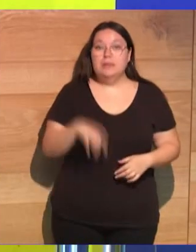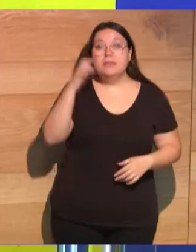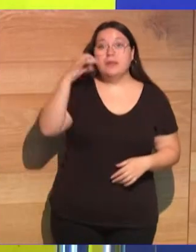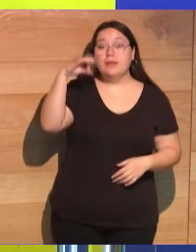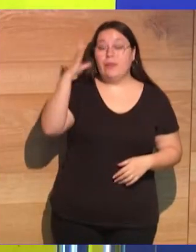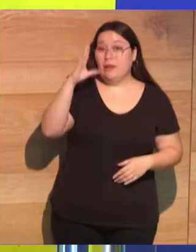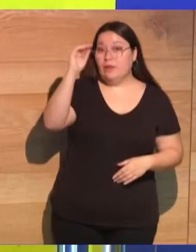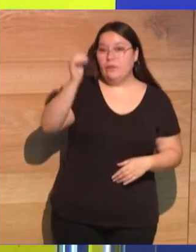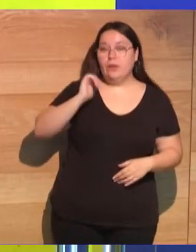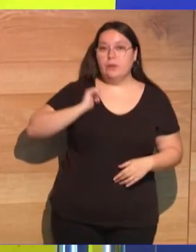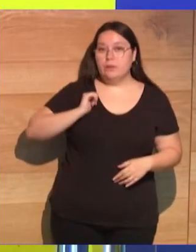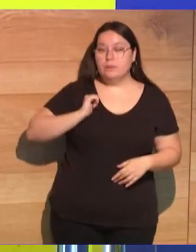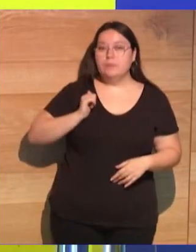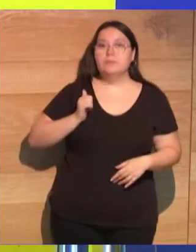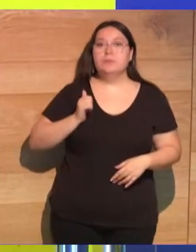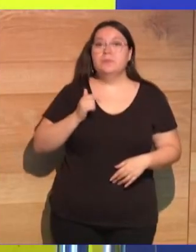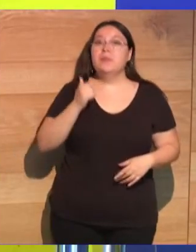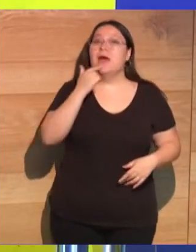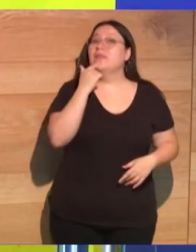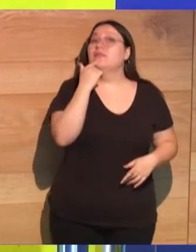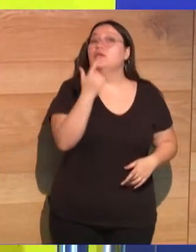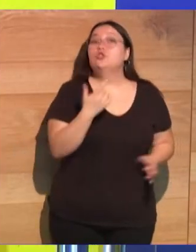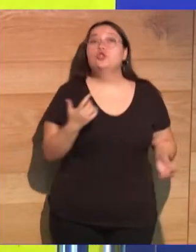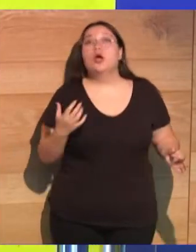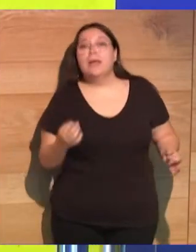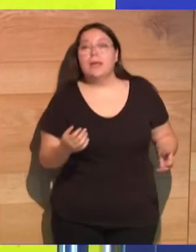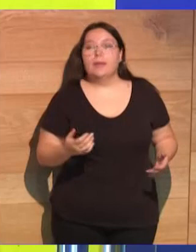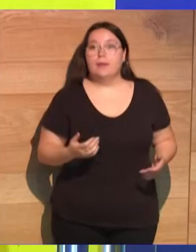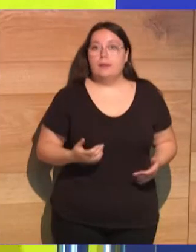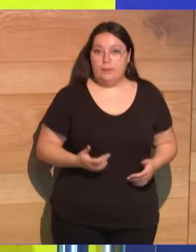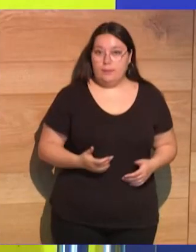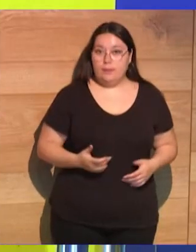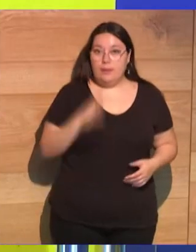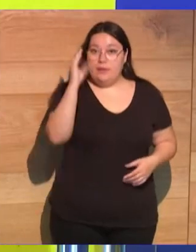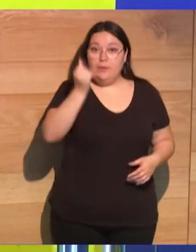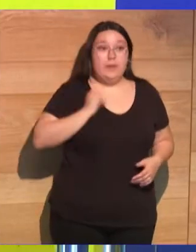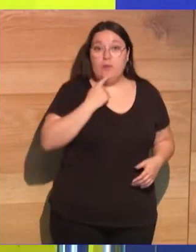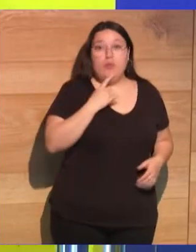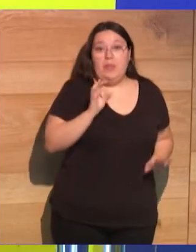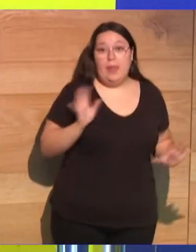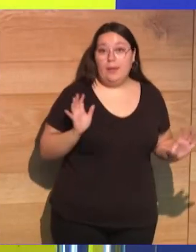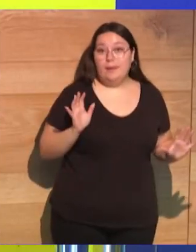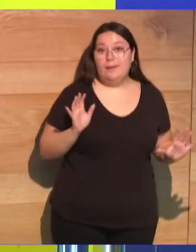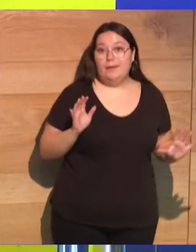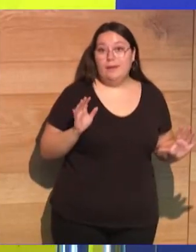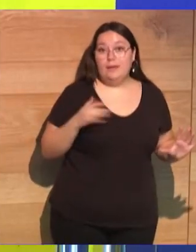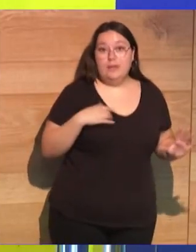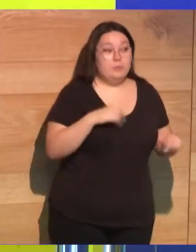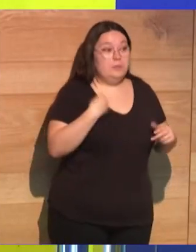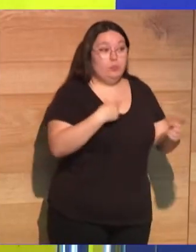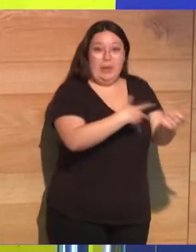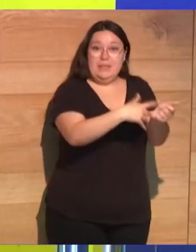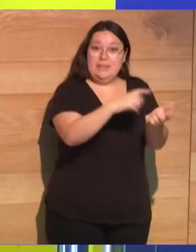la inteligencia artificial ha dicho que, en el fondo la inteligencia artificial no dice nada. Es el caso que os ponía del análisis de